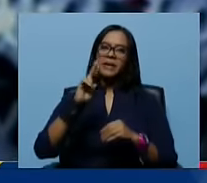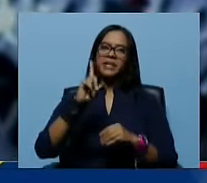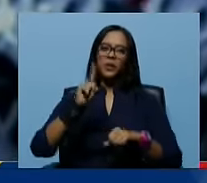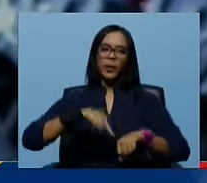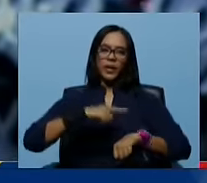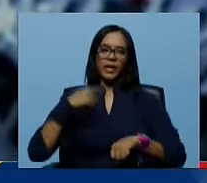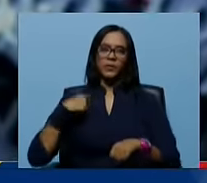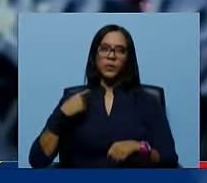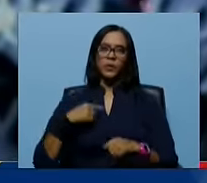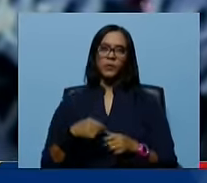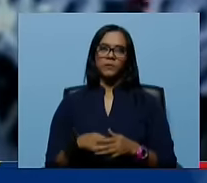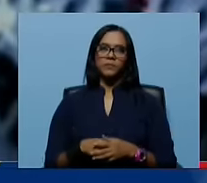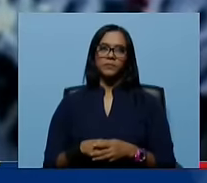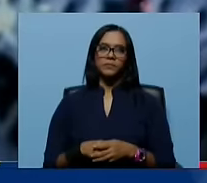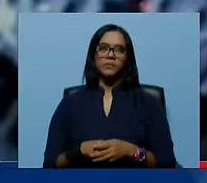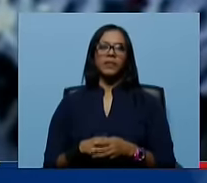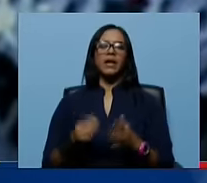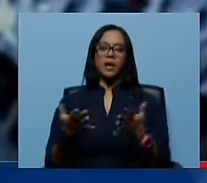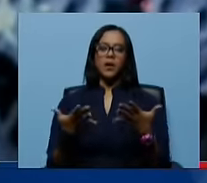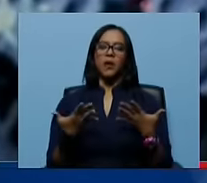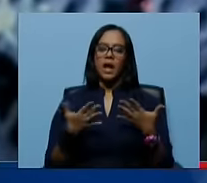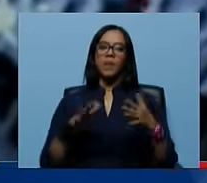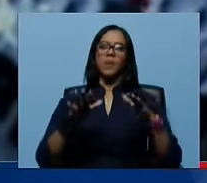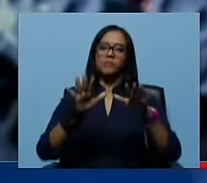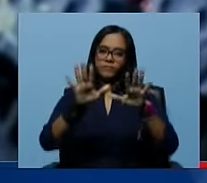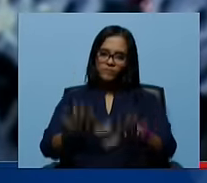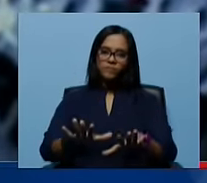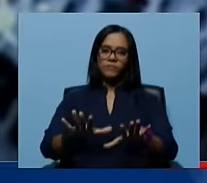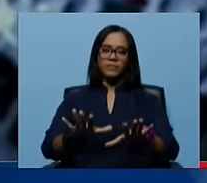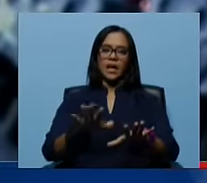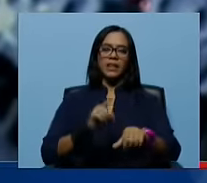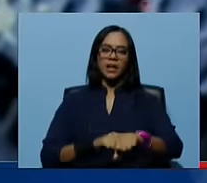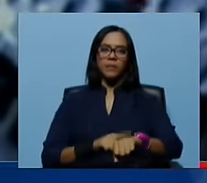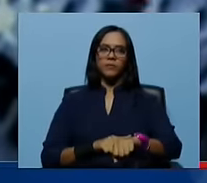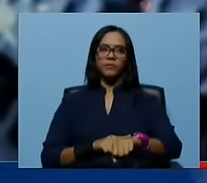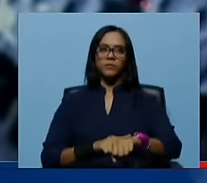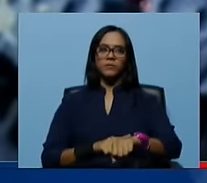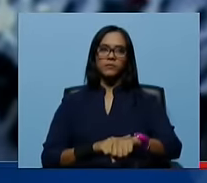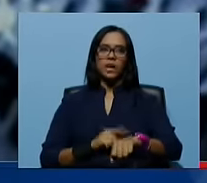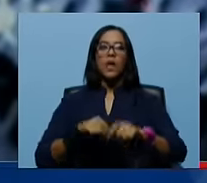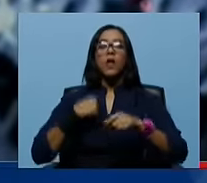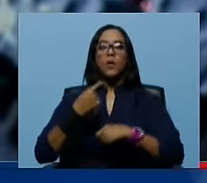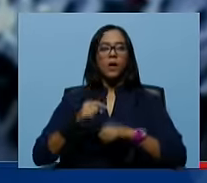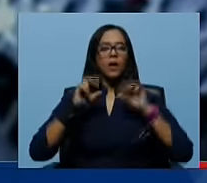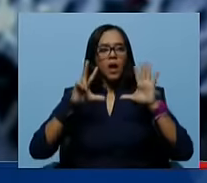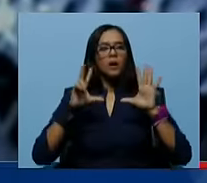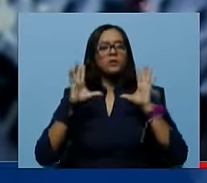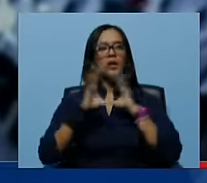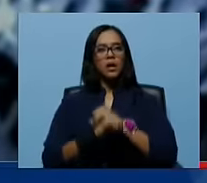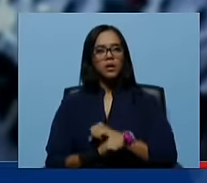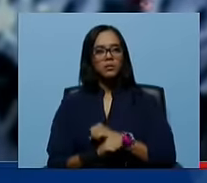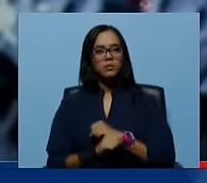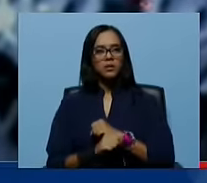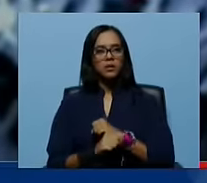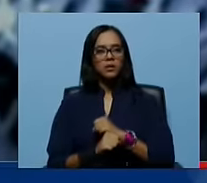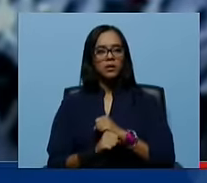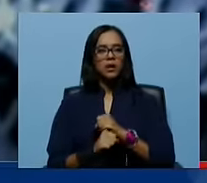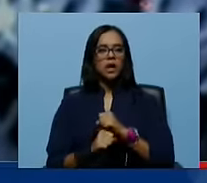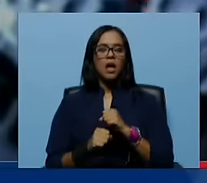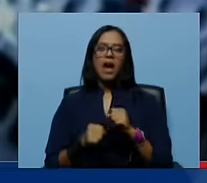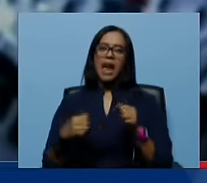tuvimos. Y logramos neutralizarlo a tiempo. Y luego a las 8 de la noche, simultáneo al